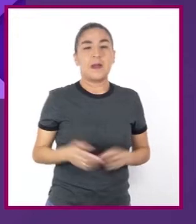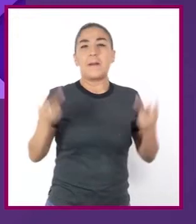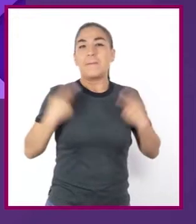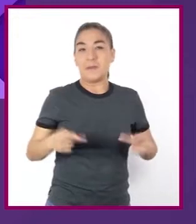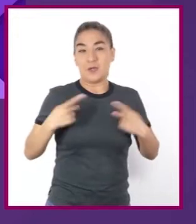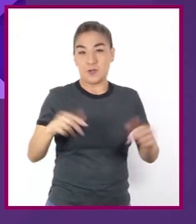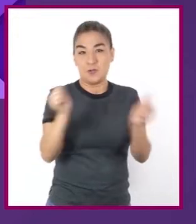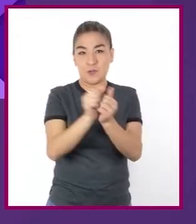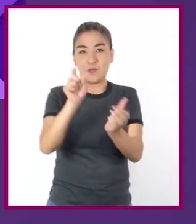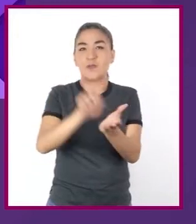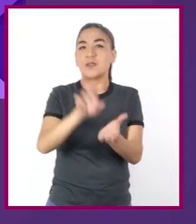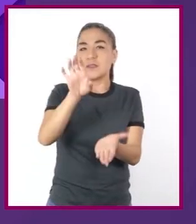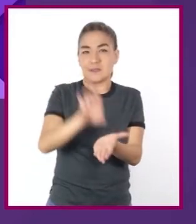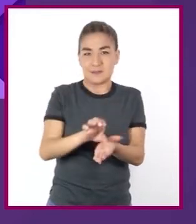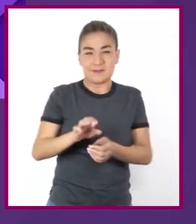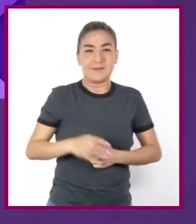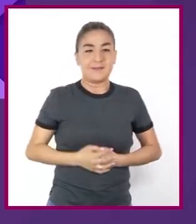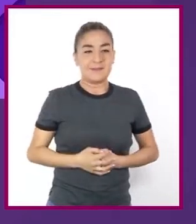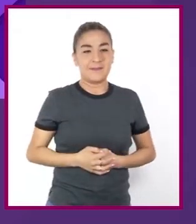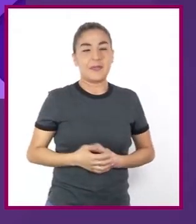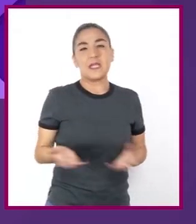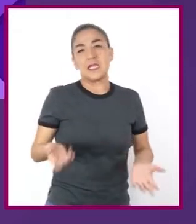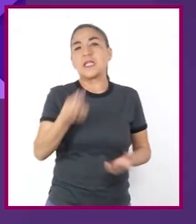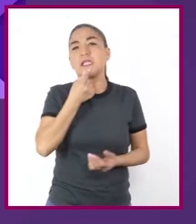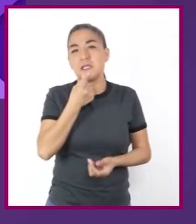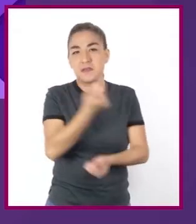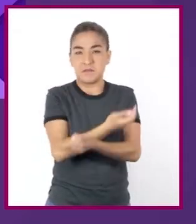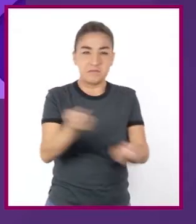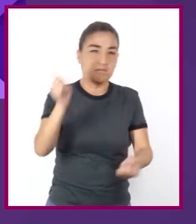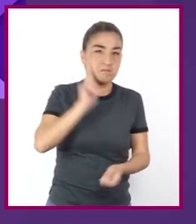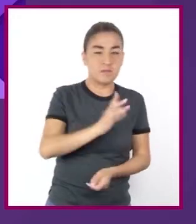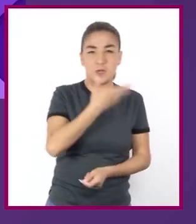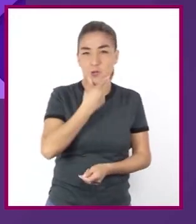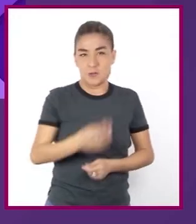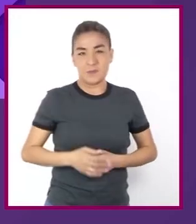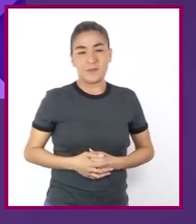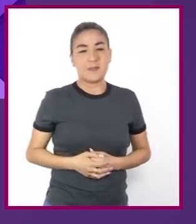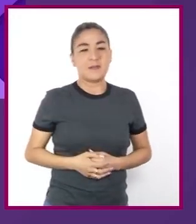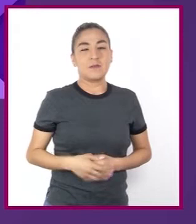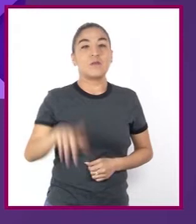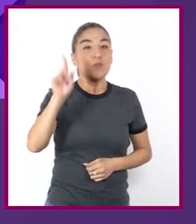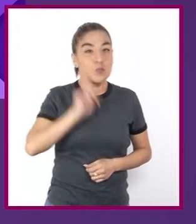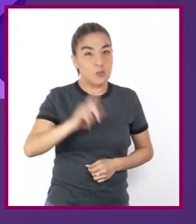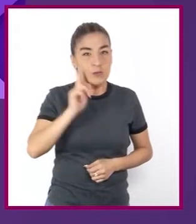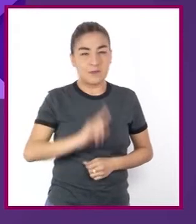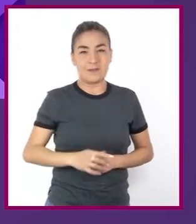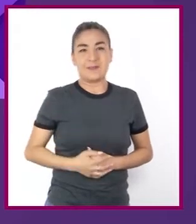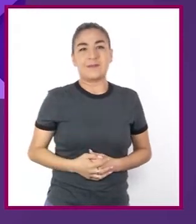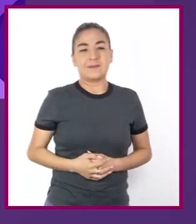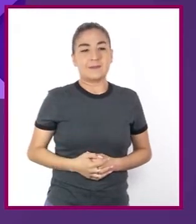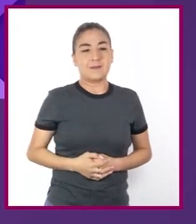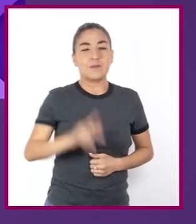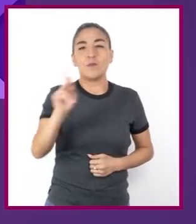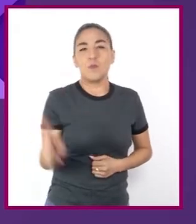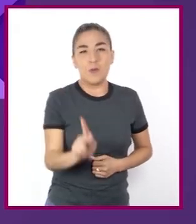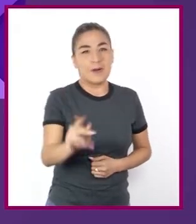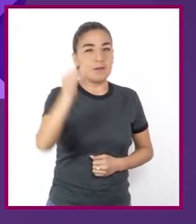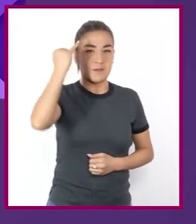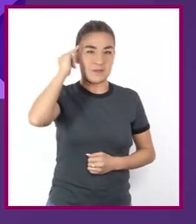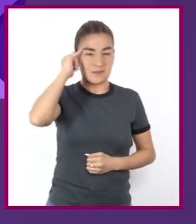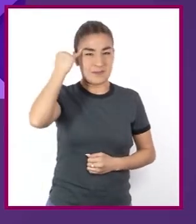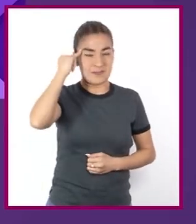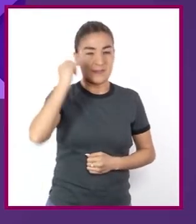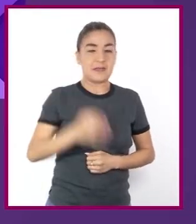con discapacidad, niñas y niños, mujeres, pueblos